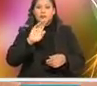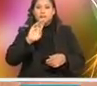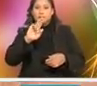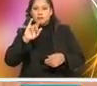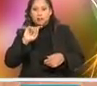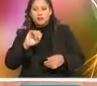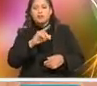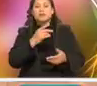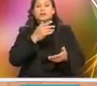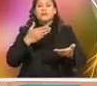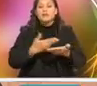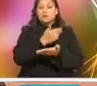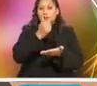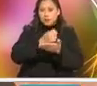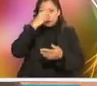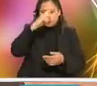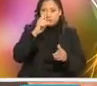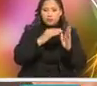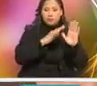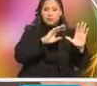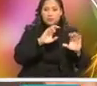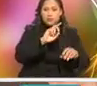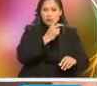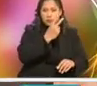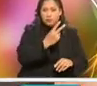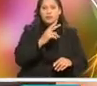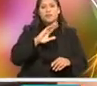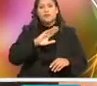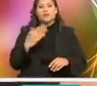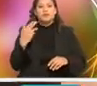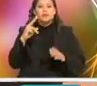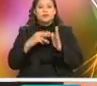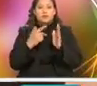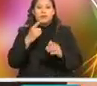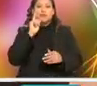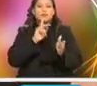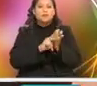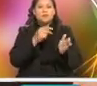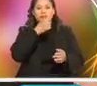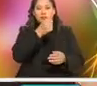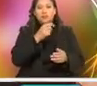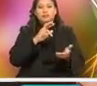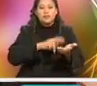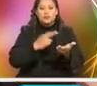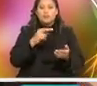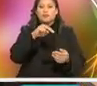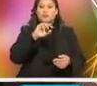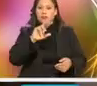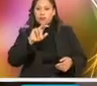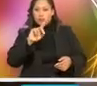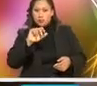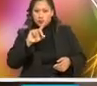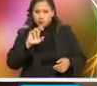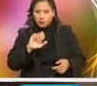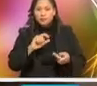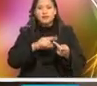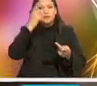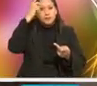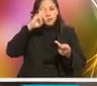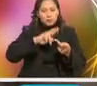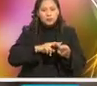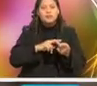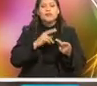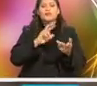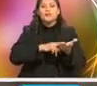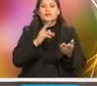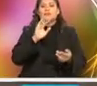Ciudad de México en 1932 y murió en 2007. Periodista, escribió en espacios como la revista Novedades, fue directora de la revista FEM,